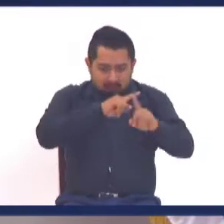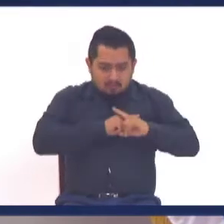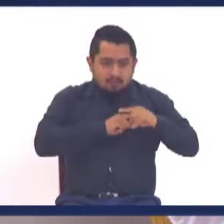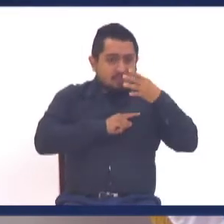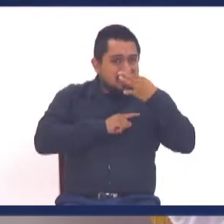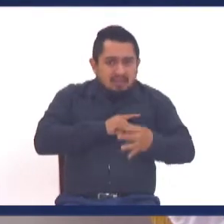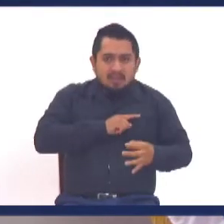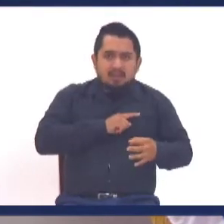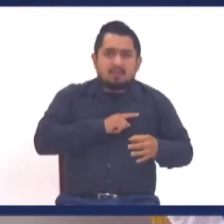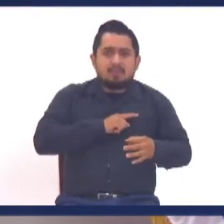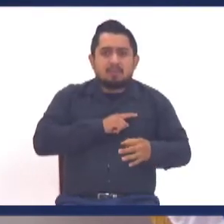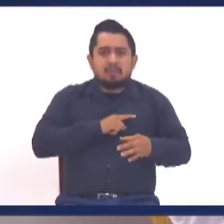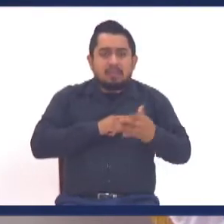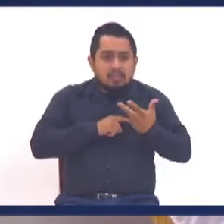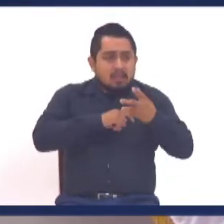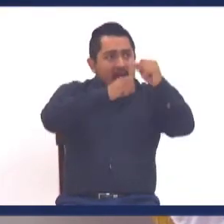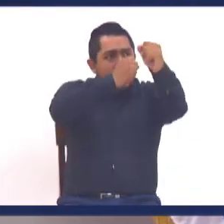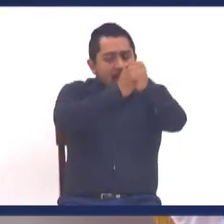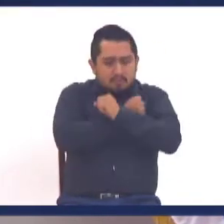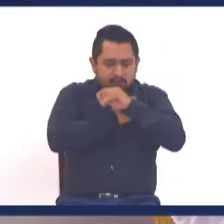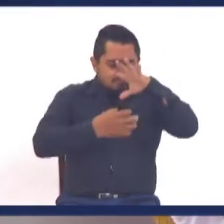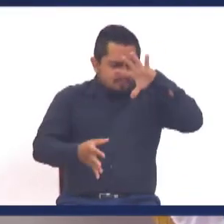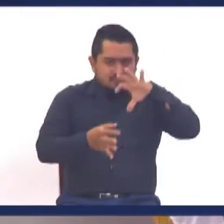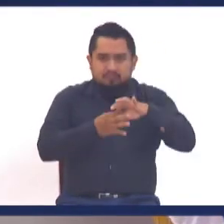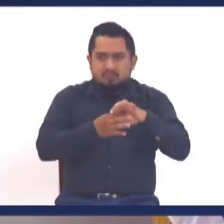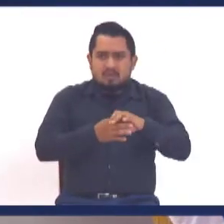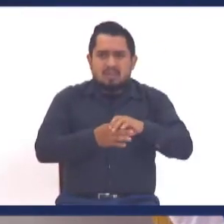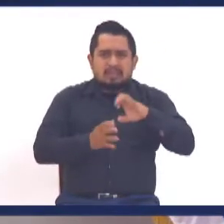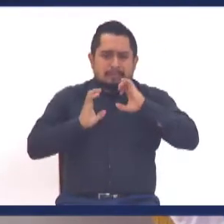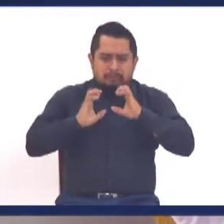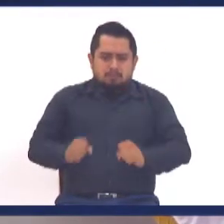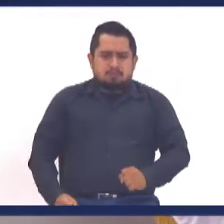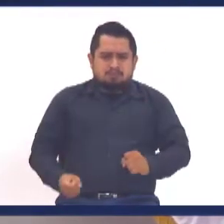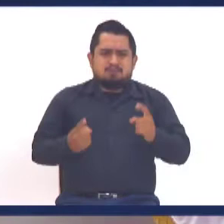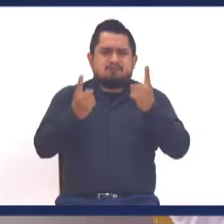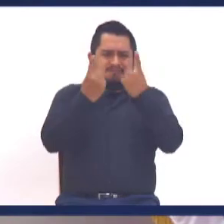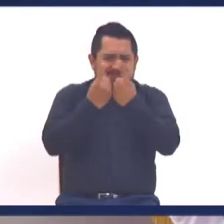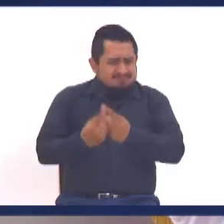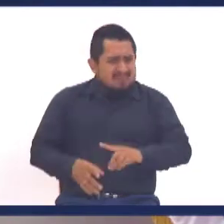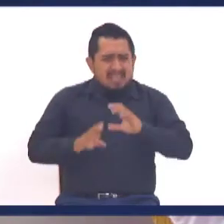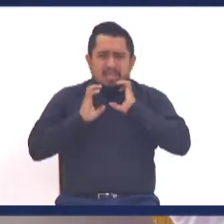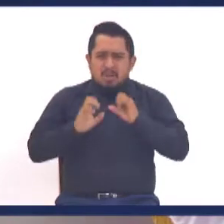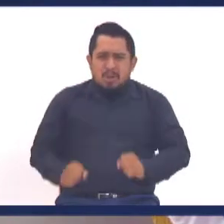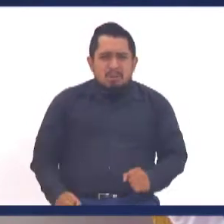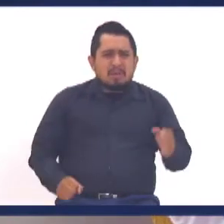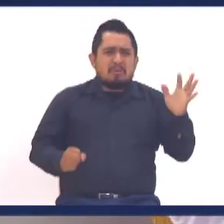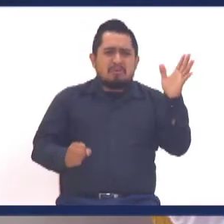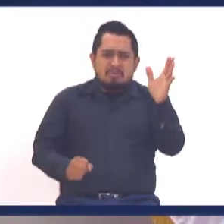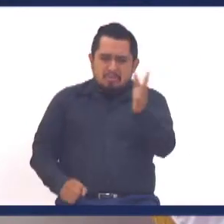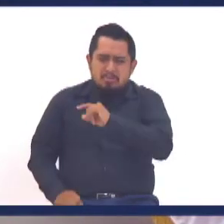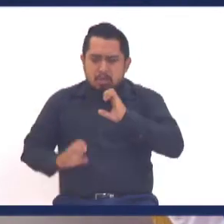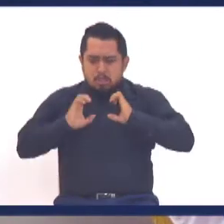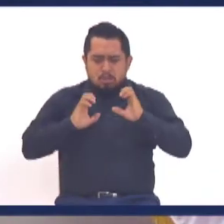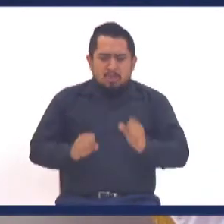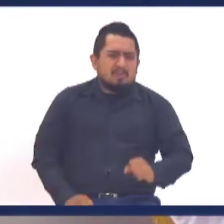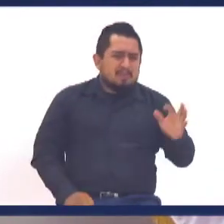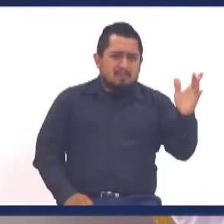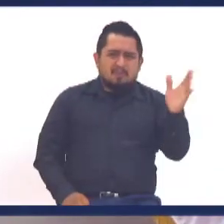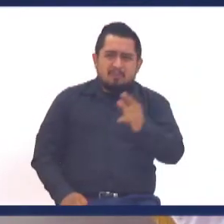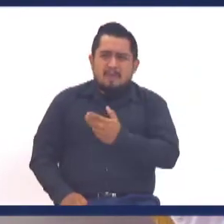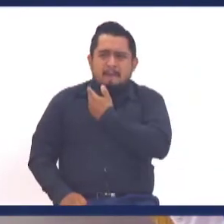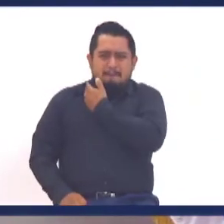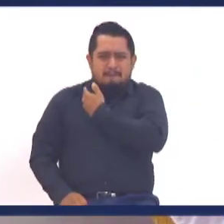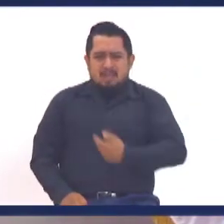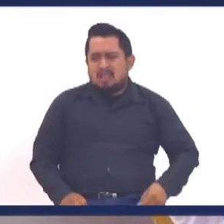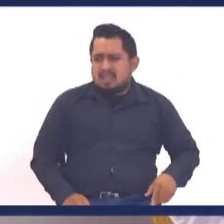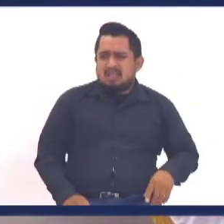estamos casados con el amor de dios y vendrán otros gobiernos e cuentos presidente no hemos visto pasar más a cuantos no hemos visto todos los